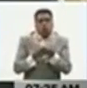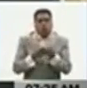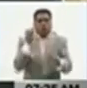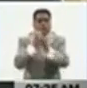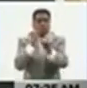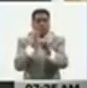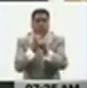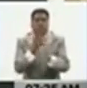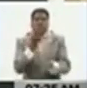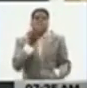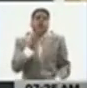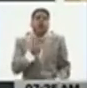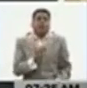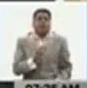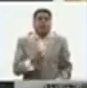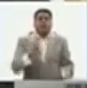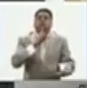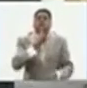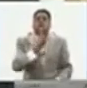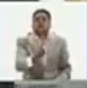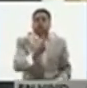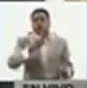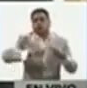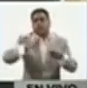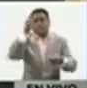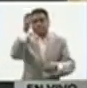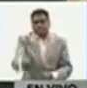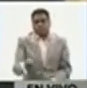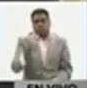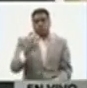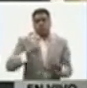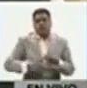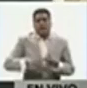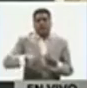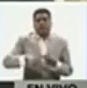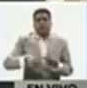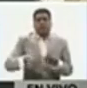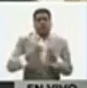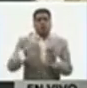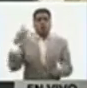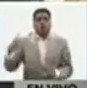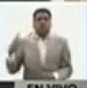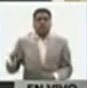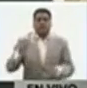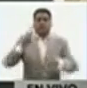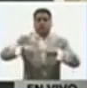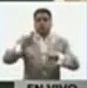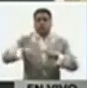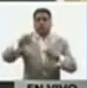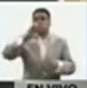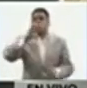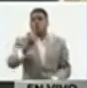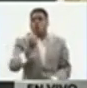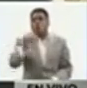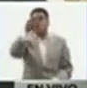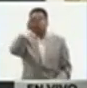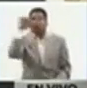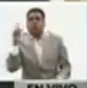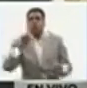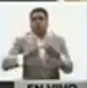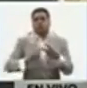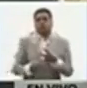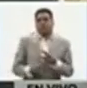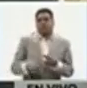denuncias específicas en tribunales de derechos de niños o de, por ejemplo, trata de personas, de narcotráfico. Aquí hay